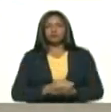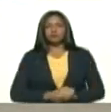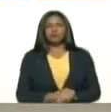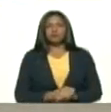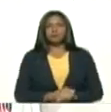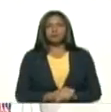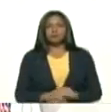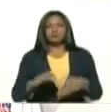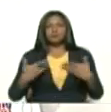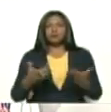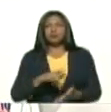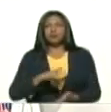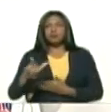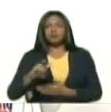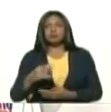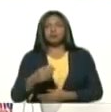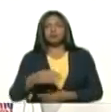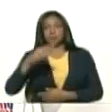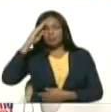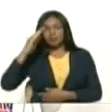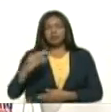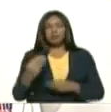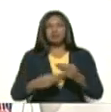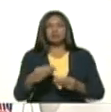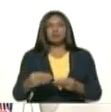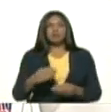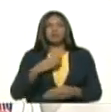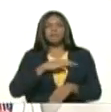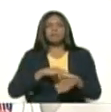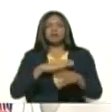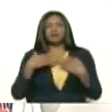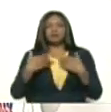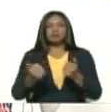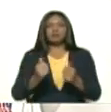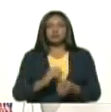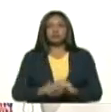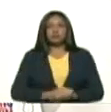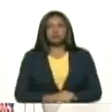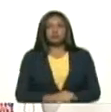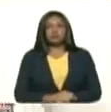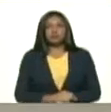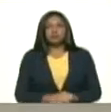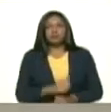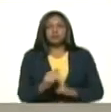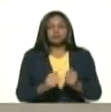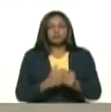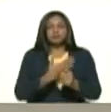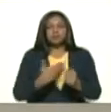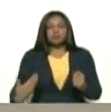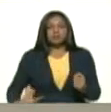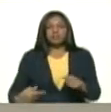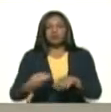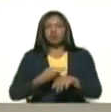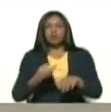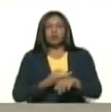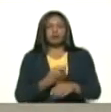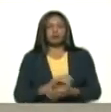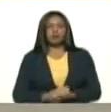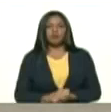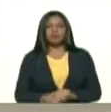Se lo regaló la aviación militar bolivariana, el tapaboca del ministro de Salud. Bueno, vicepresidentes de gobierno, Tarek El